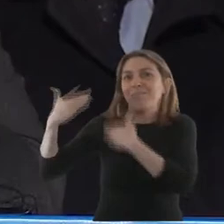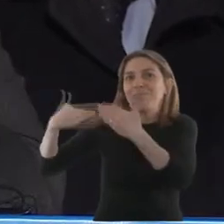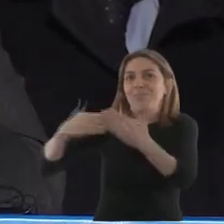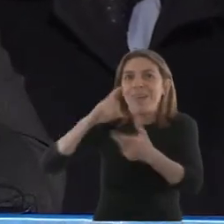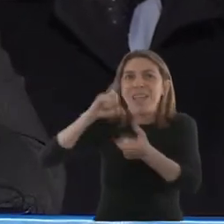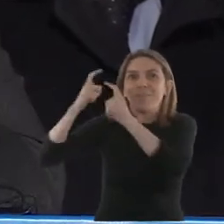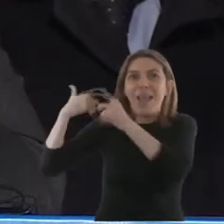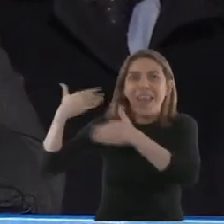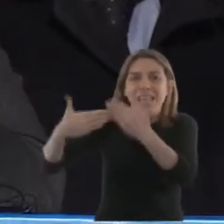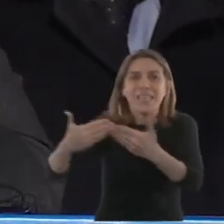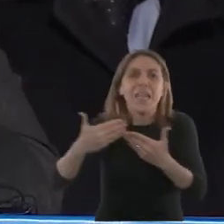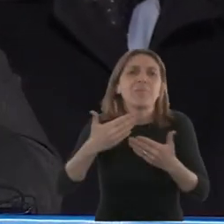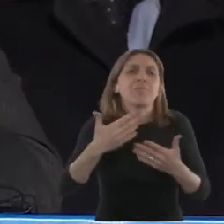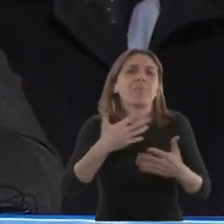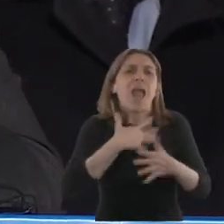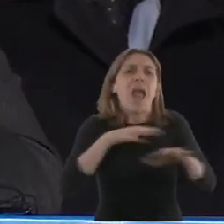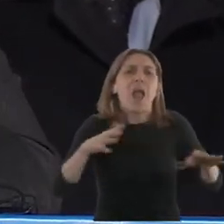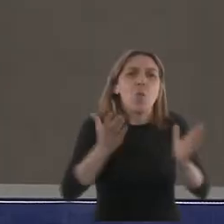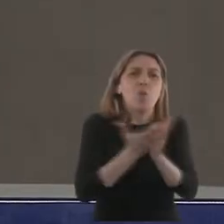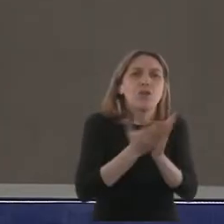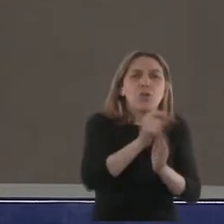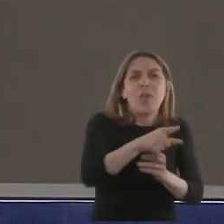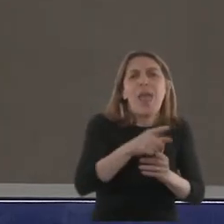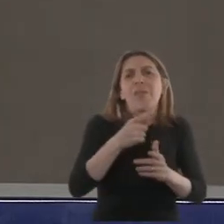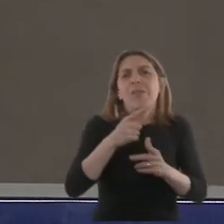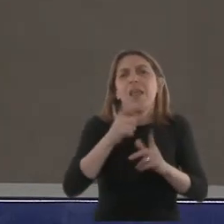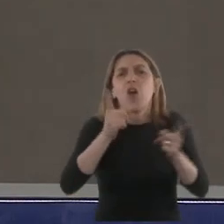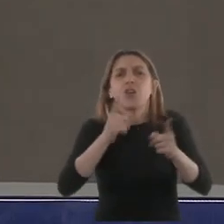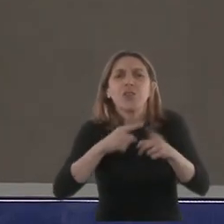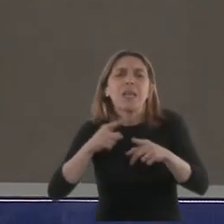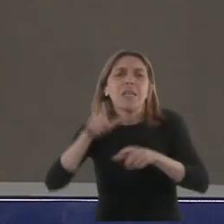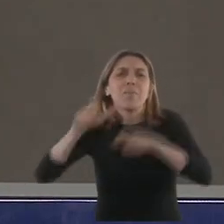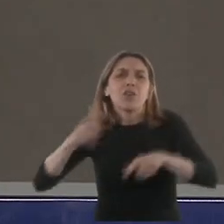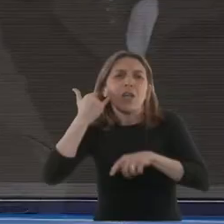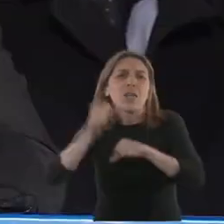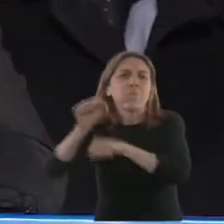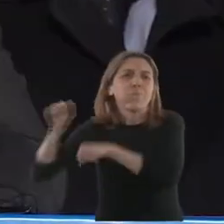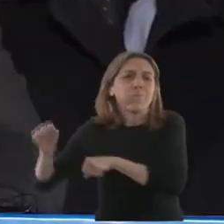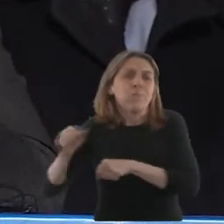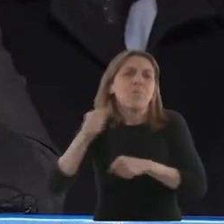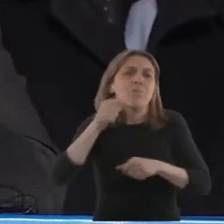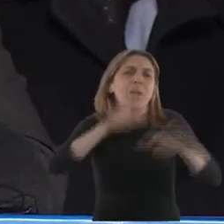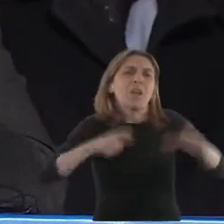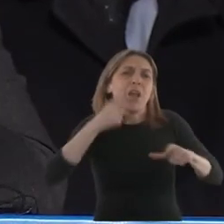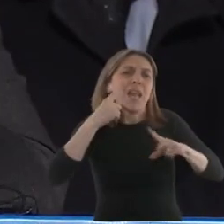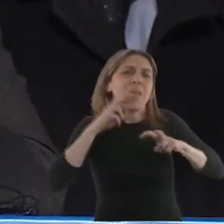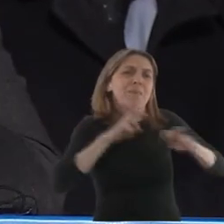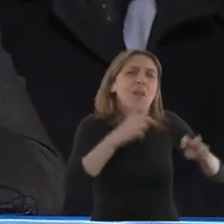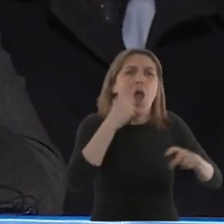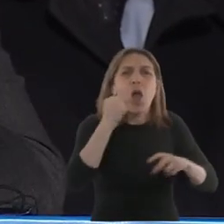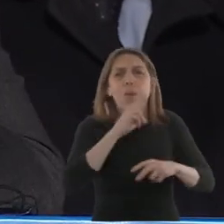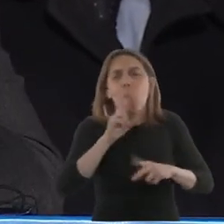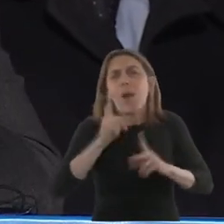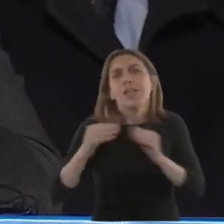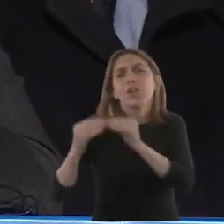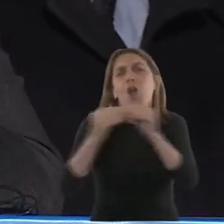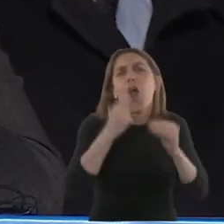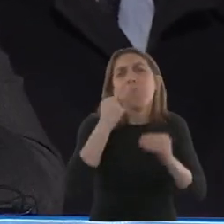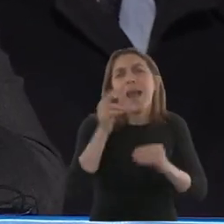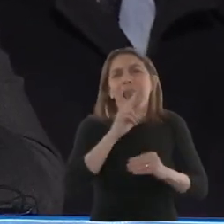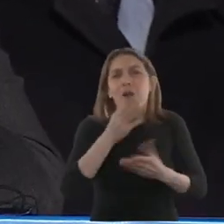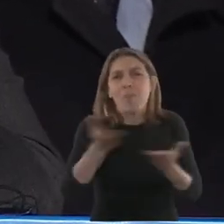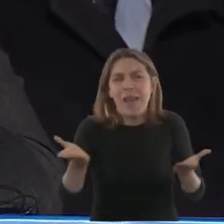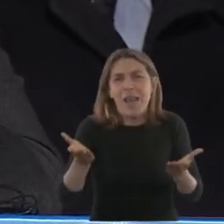estudiantes, docentes, graduados, graduadas, investigadores, investigadoras, compañeros y